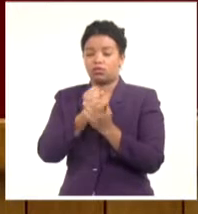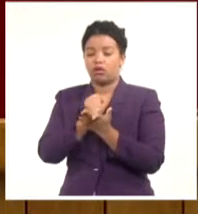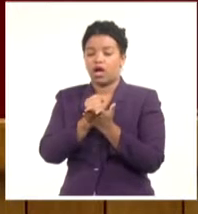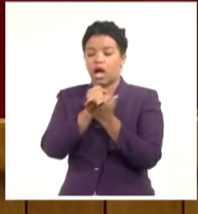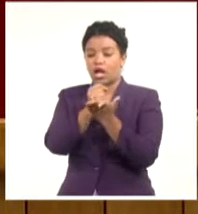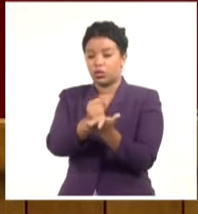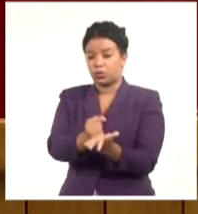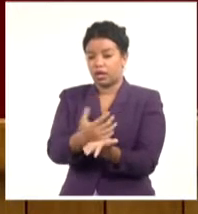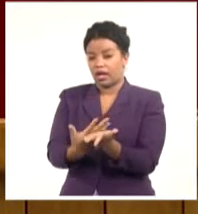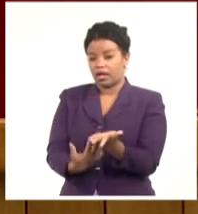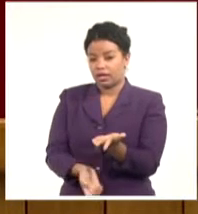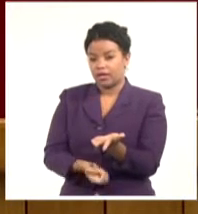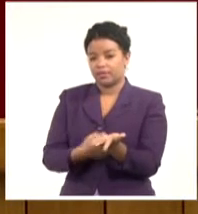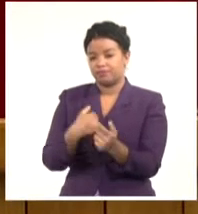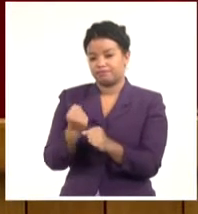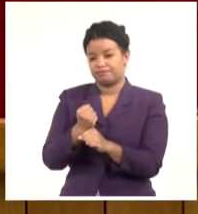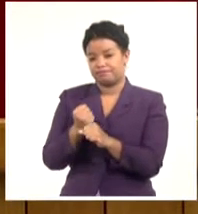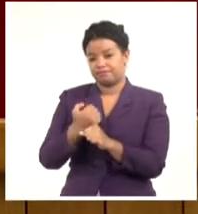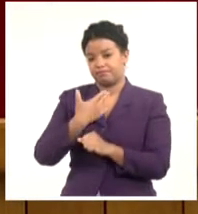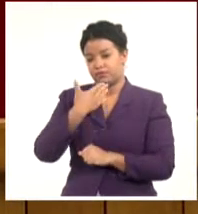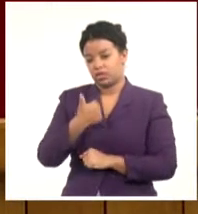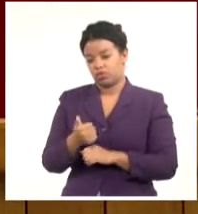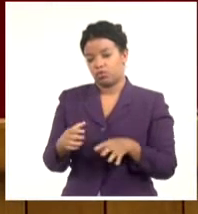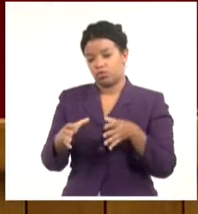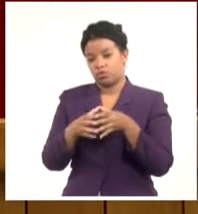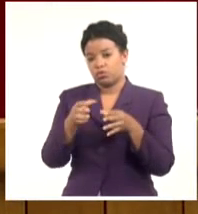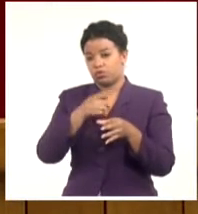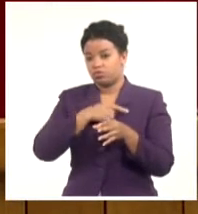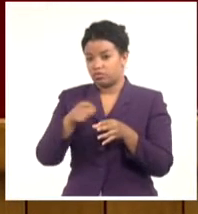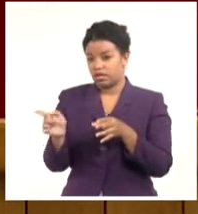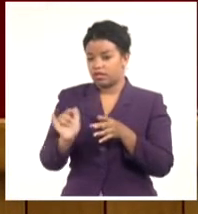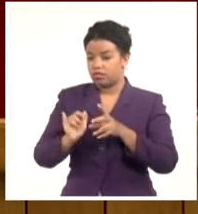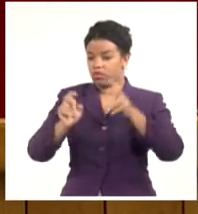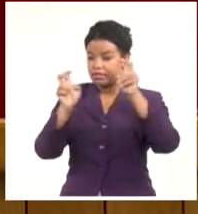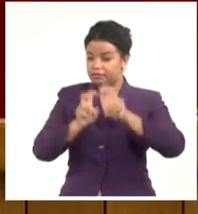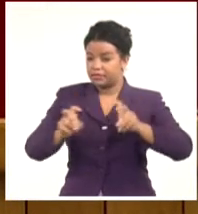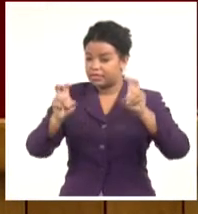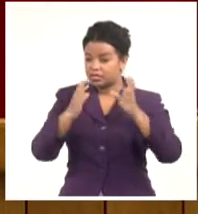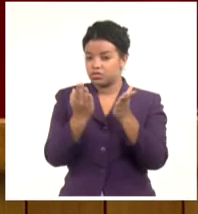más trascendente y útil el trabajo colectivo, a orientar la investigación